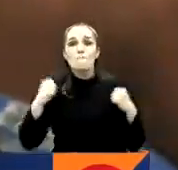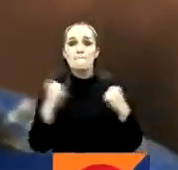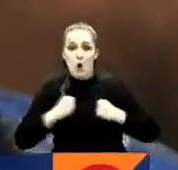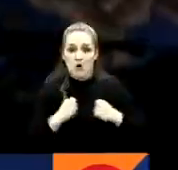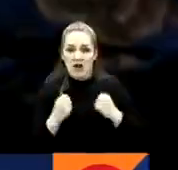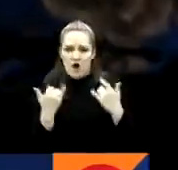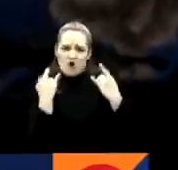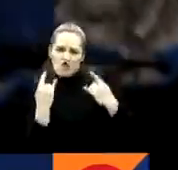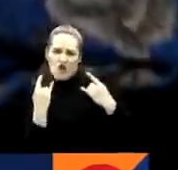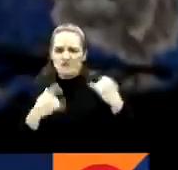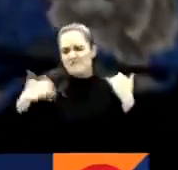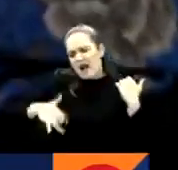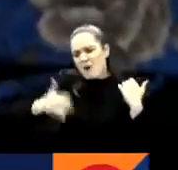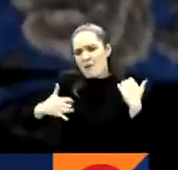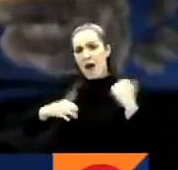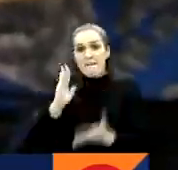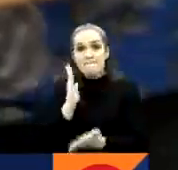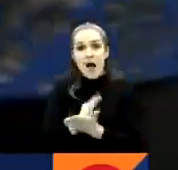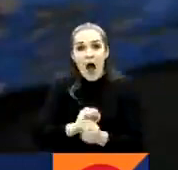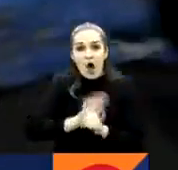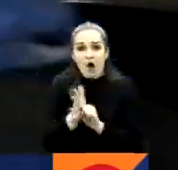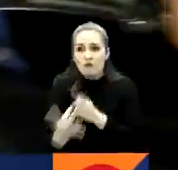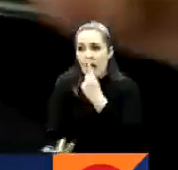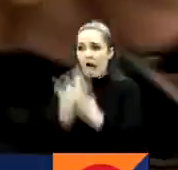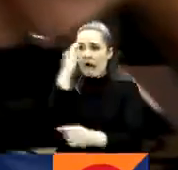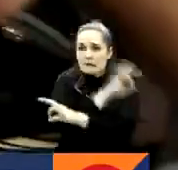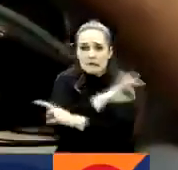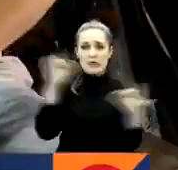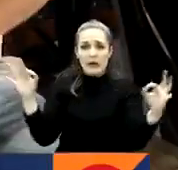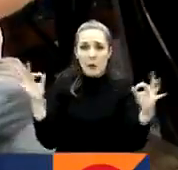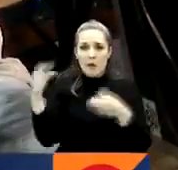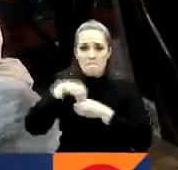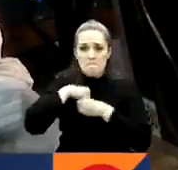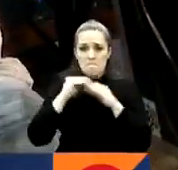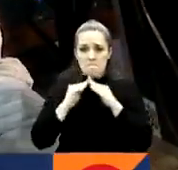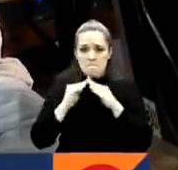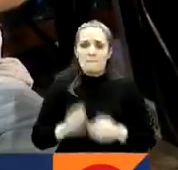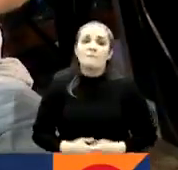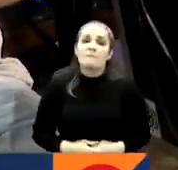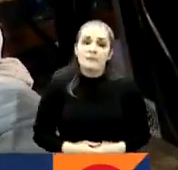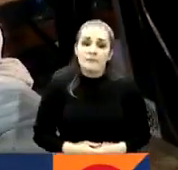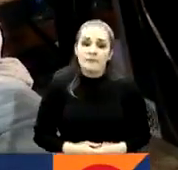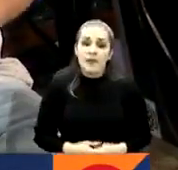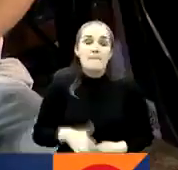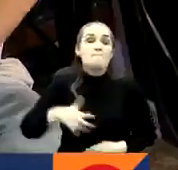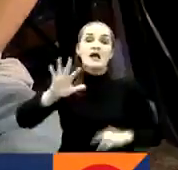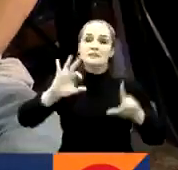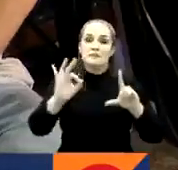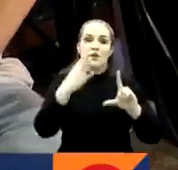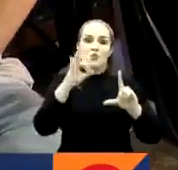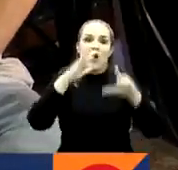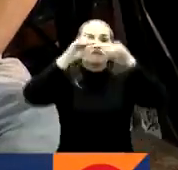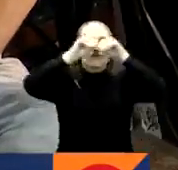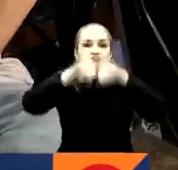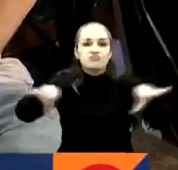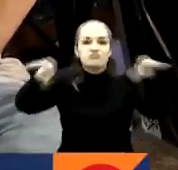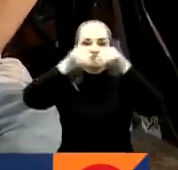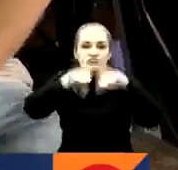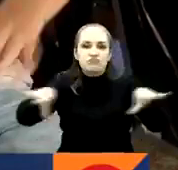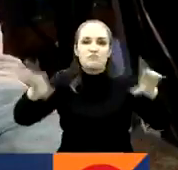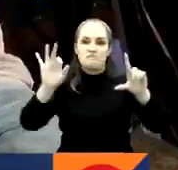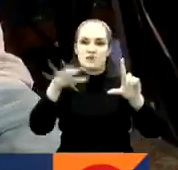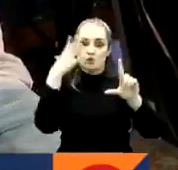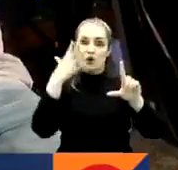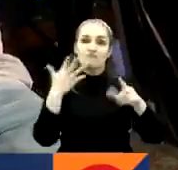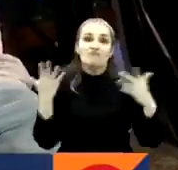Hoy, con la imposibilidad de eventos con público, la cosa es diferente. La mayoría han sido presentaciones virtuales, entonces es